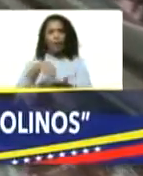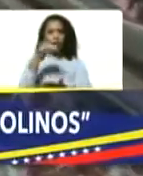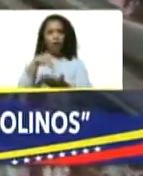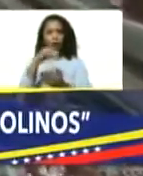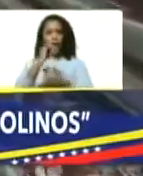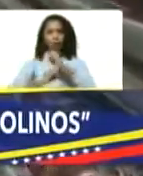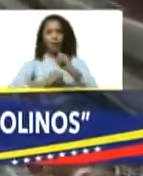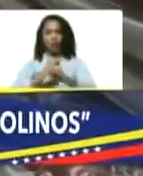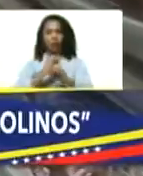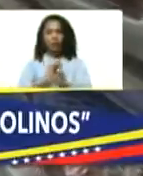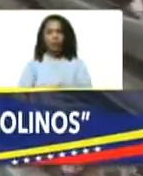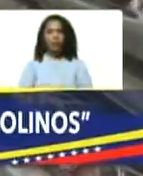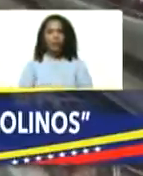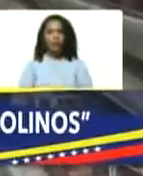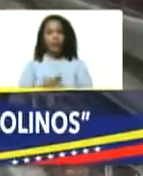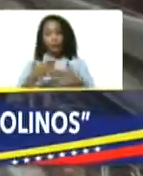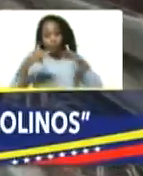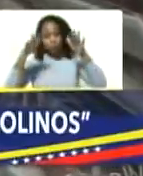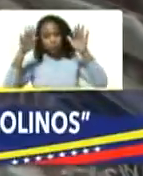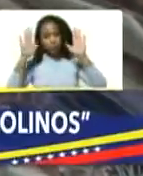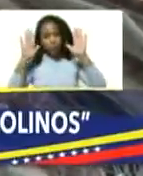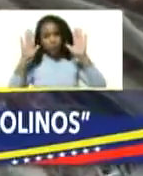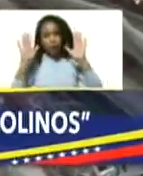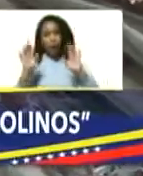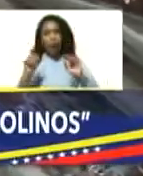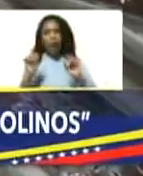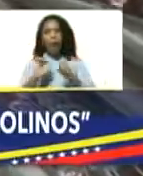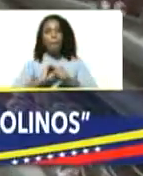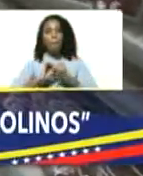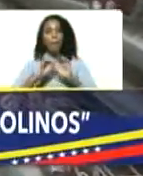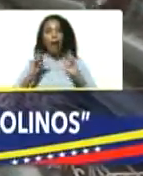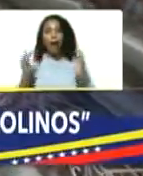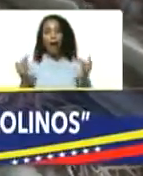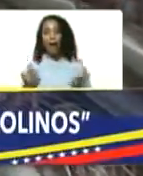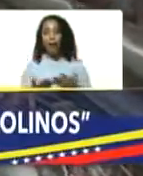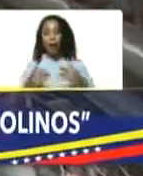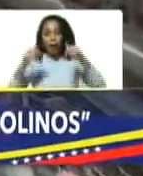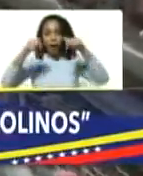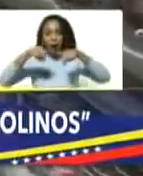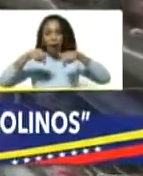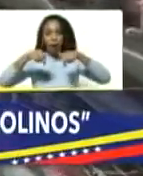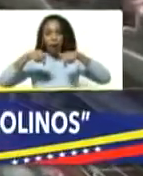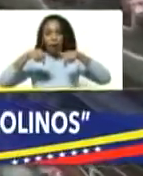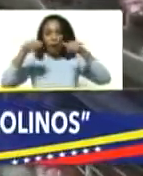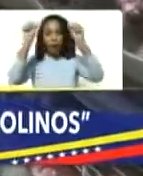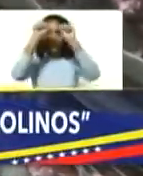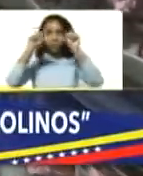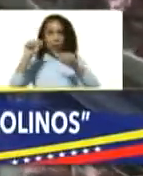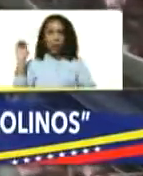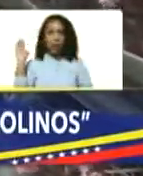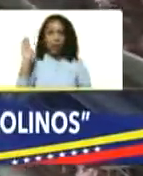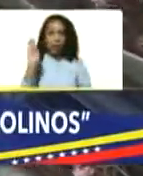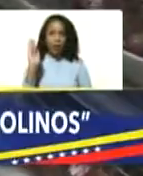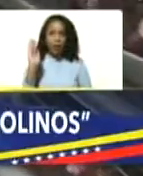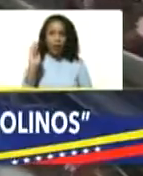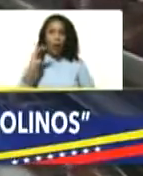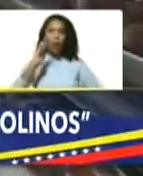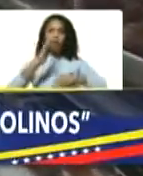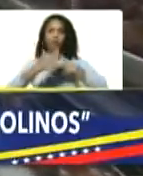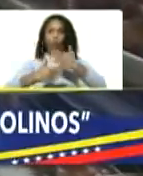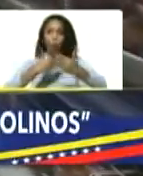internacional a pesar de la pandemia este sistema ha venido dando un paso